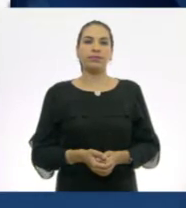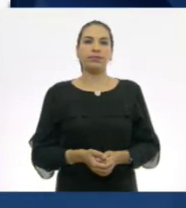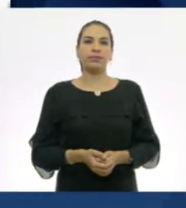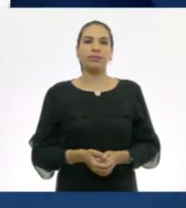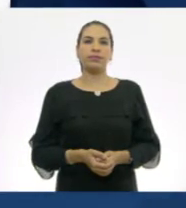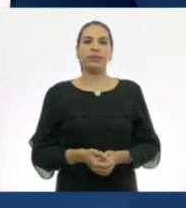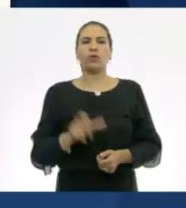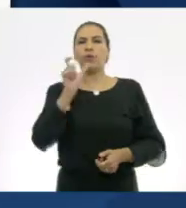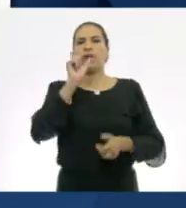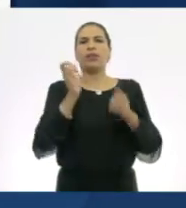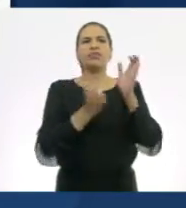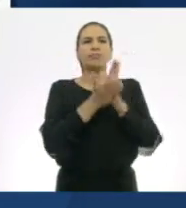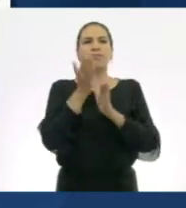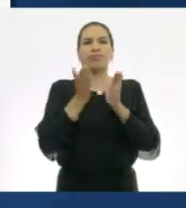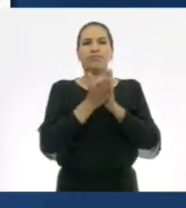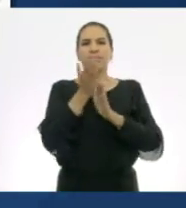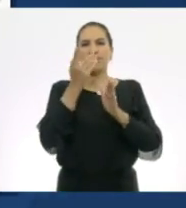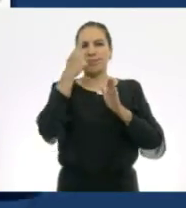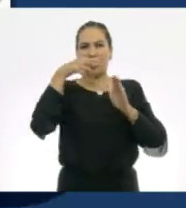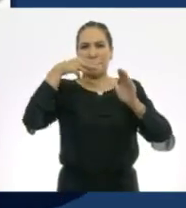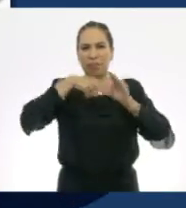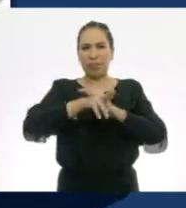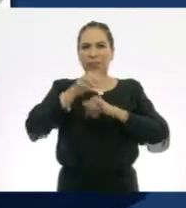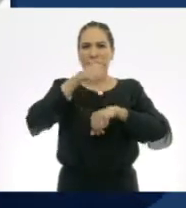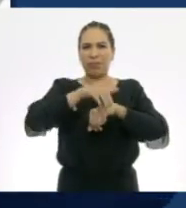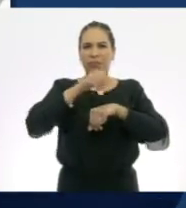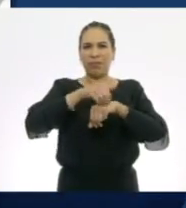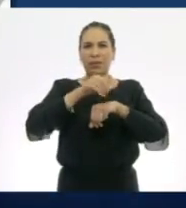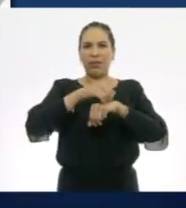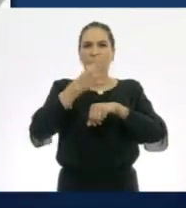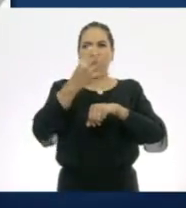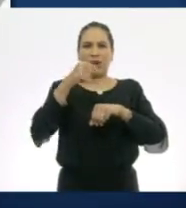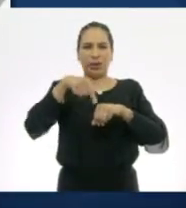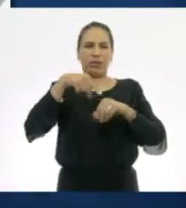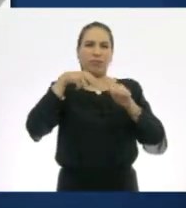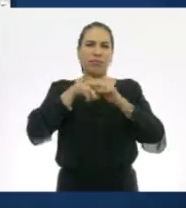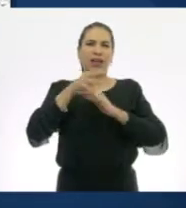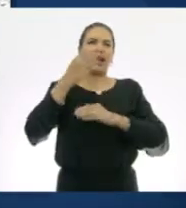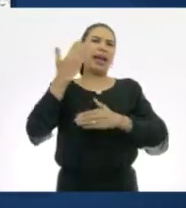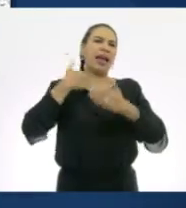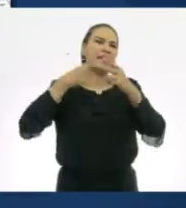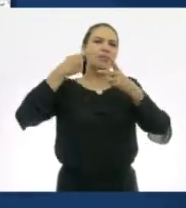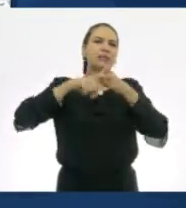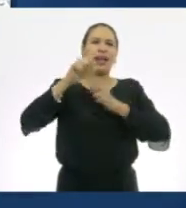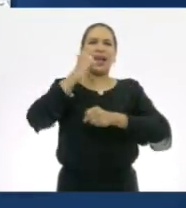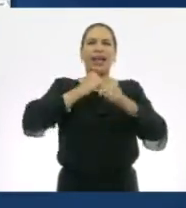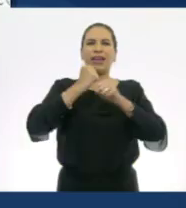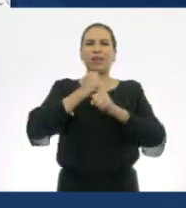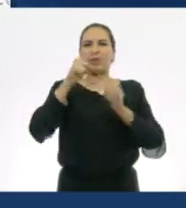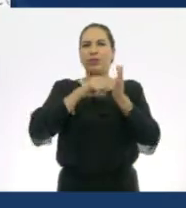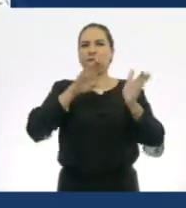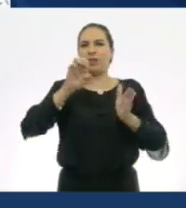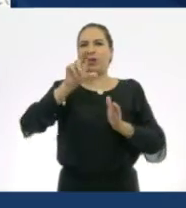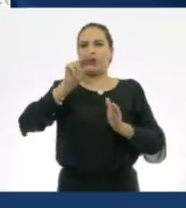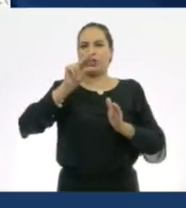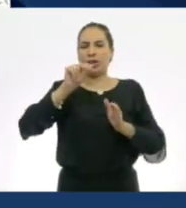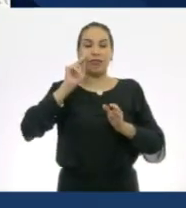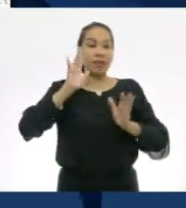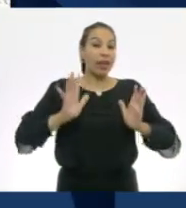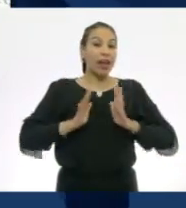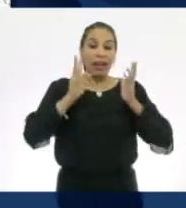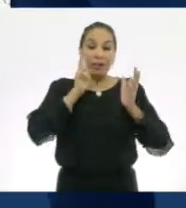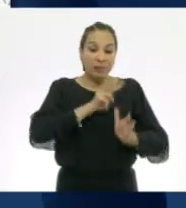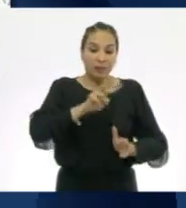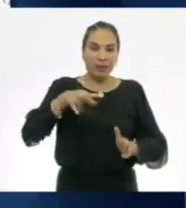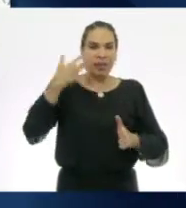Durante la construcción de la línea 4 del metro a principios de los años 80, sorpresivamente, se encontraron